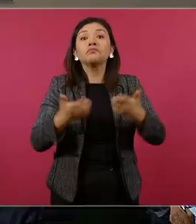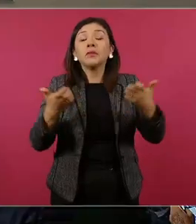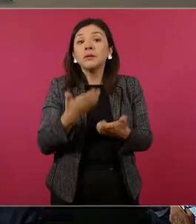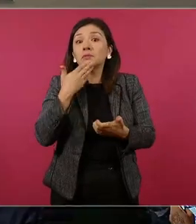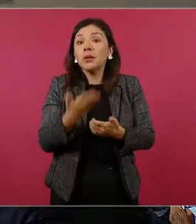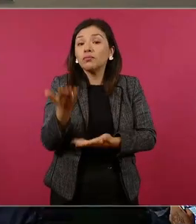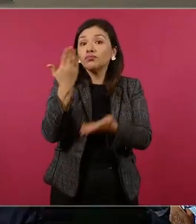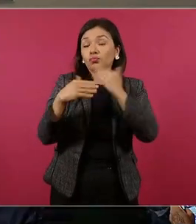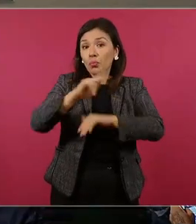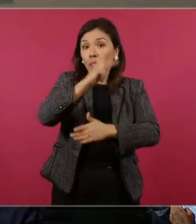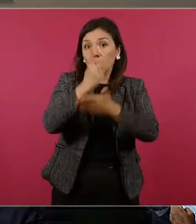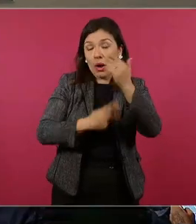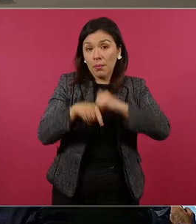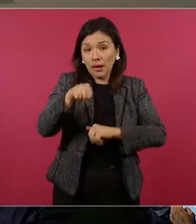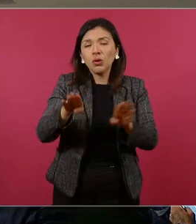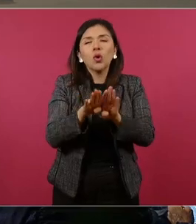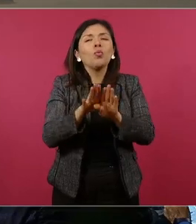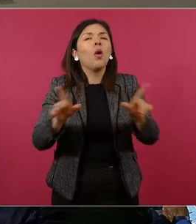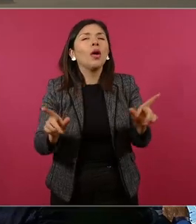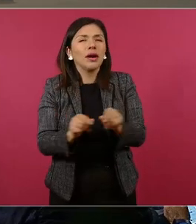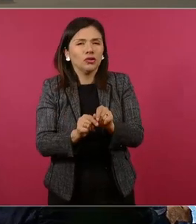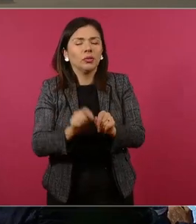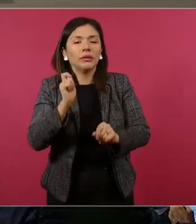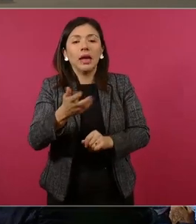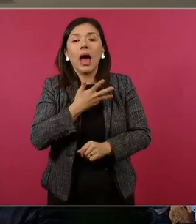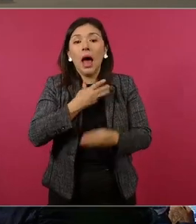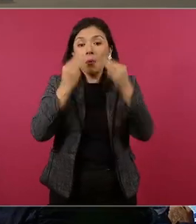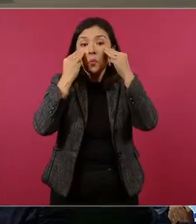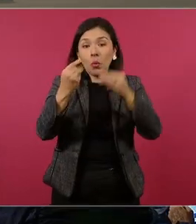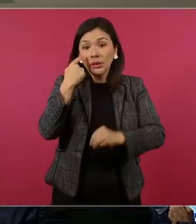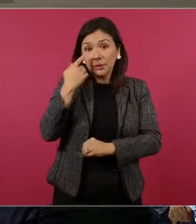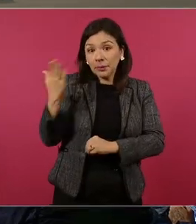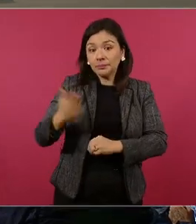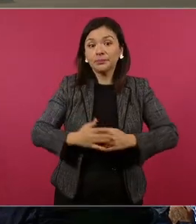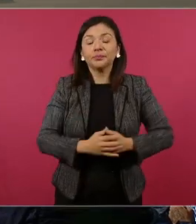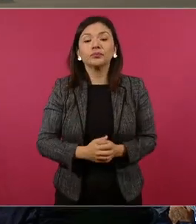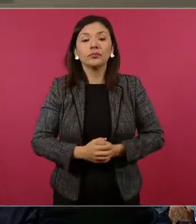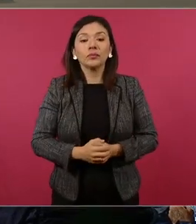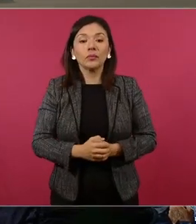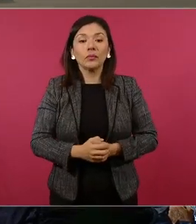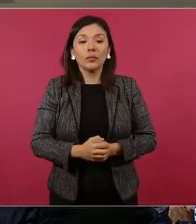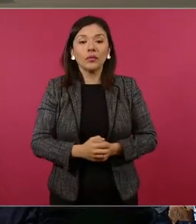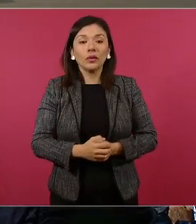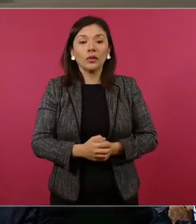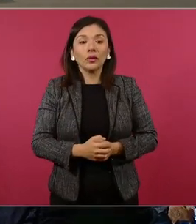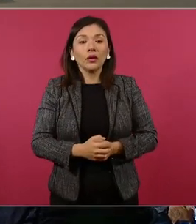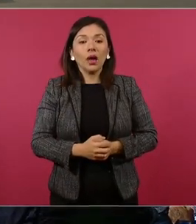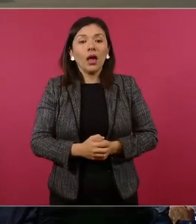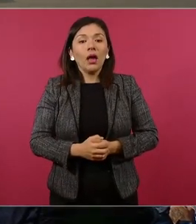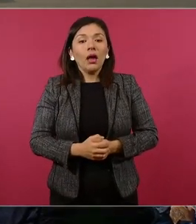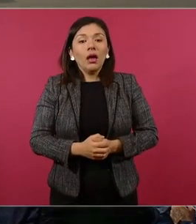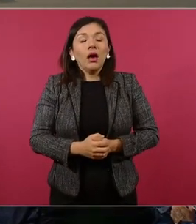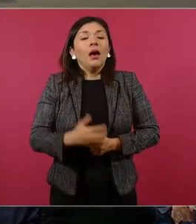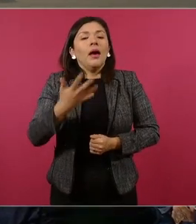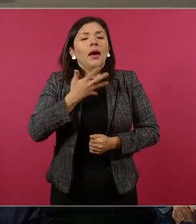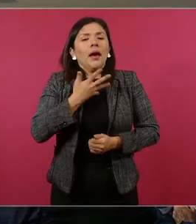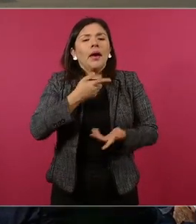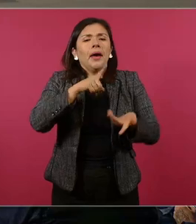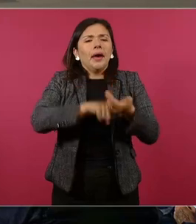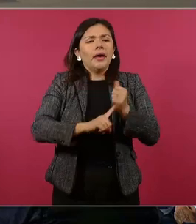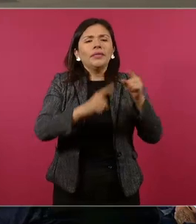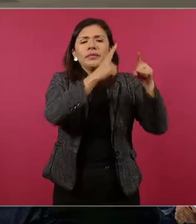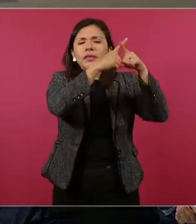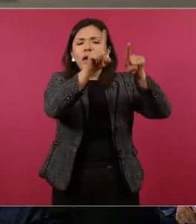avances del programa como un resumen eh se muestra en esta lámina en donde están eh diferenciados los